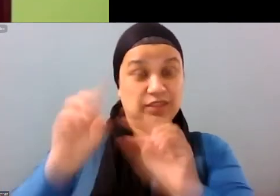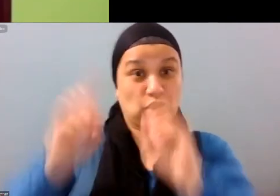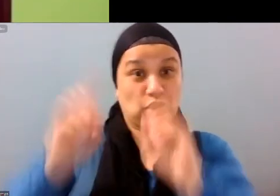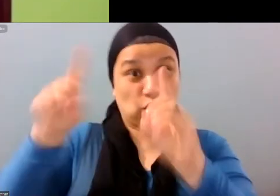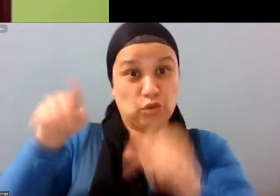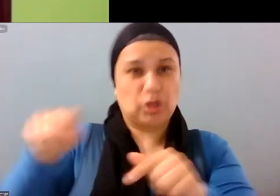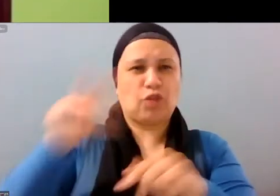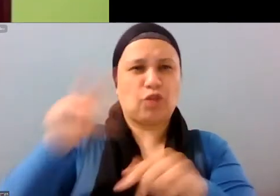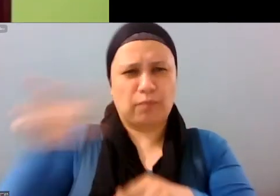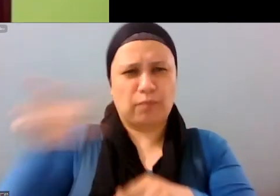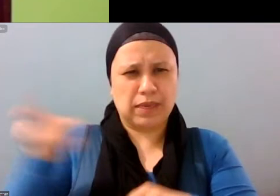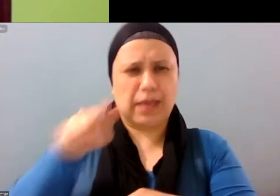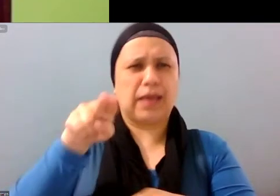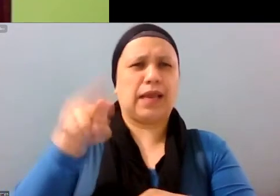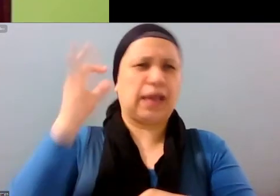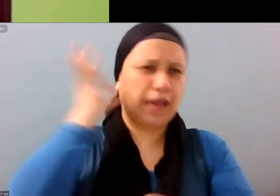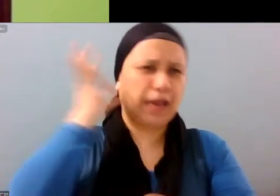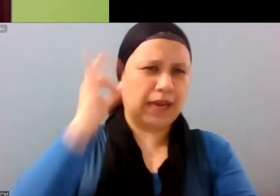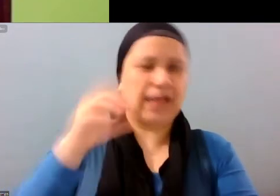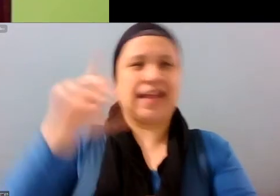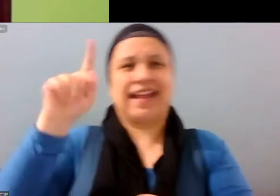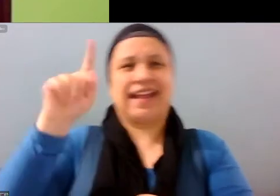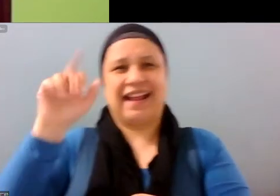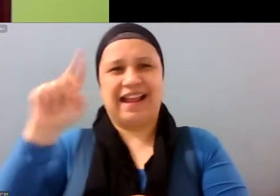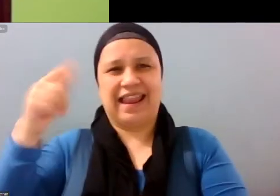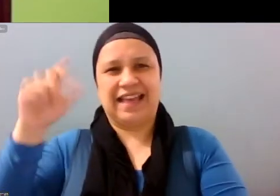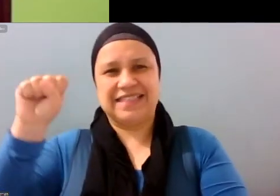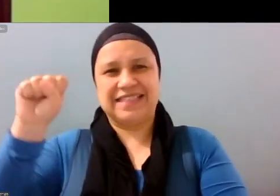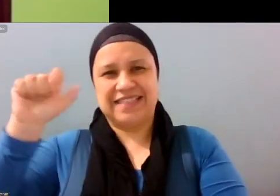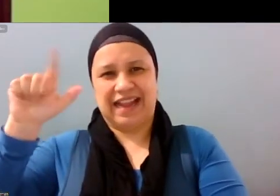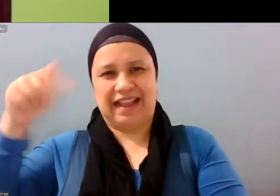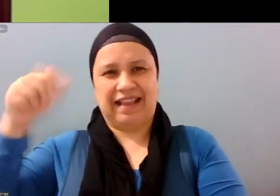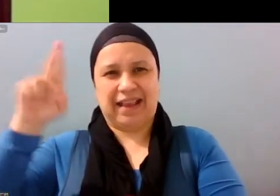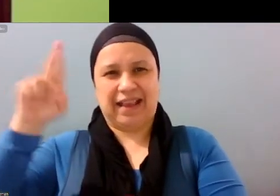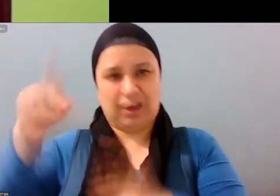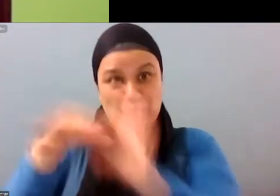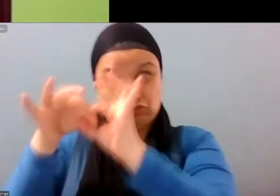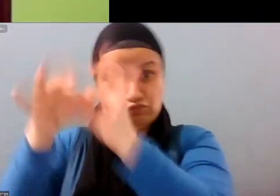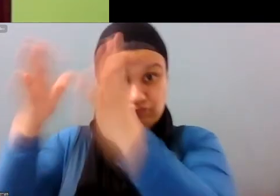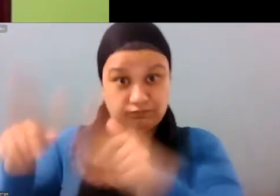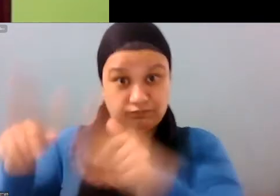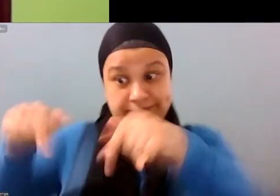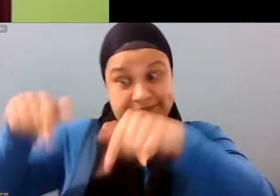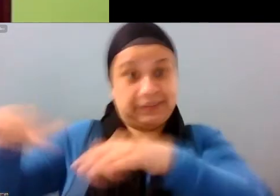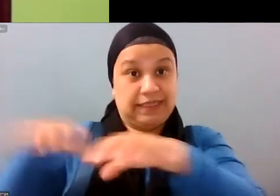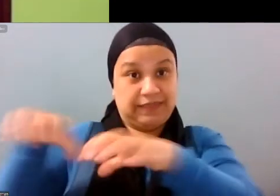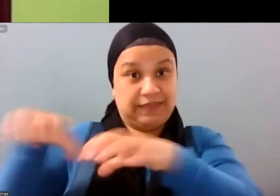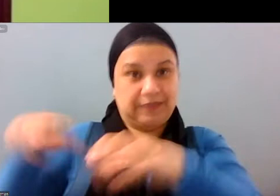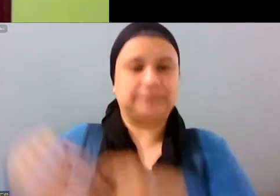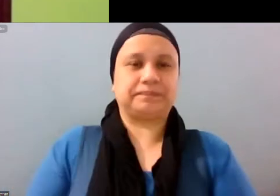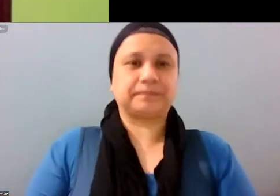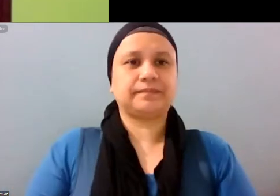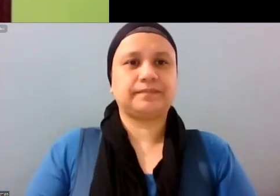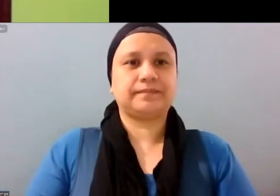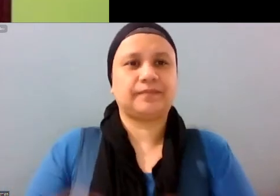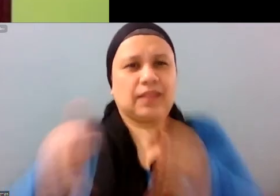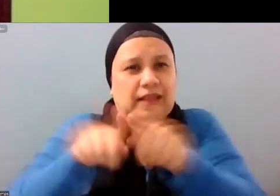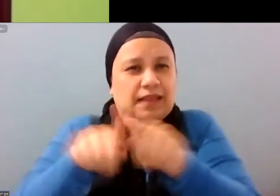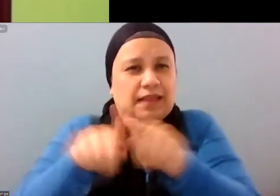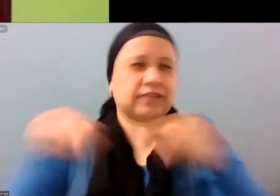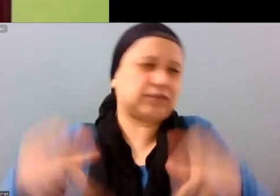a doña Carla Salguero también quien ha coordinado también esta actividad y bueno pues un saludo en